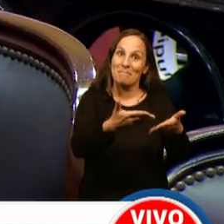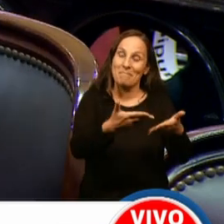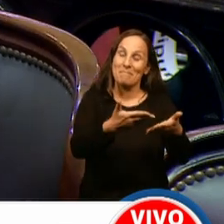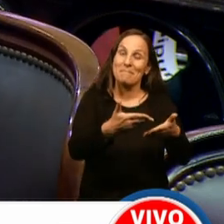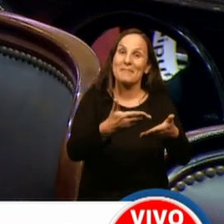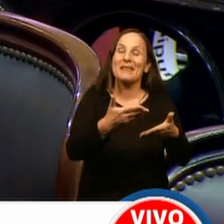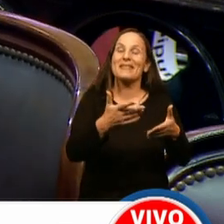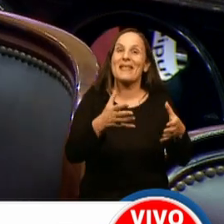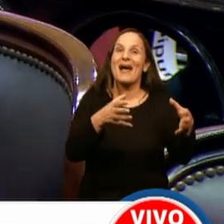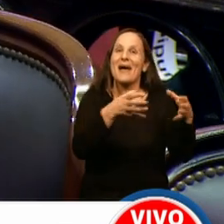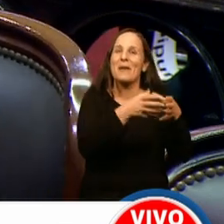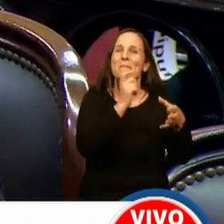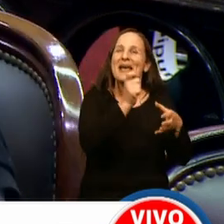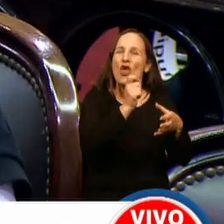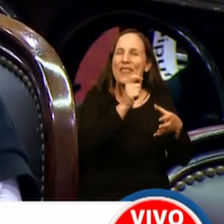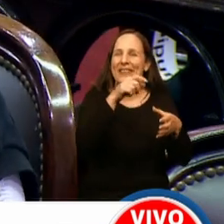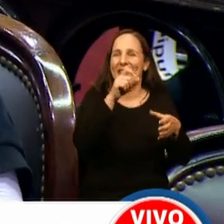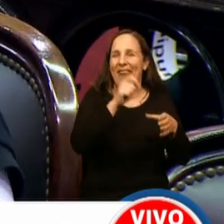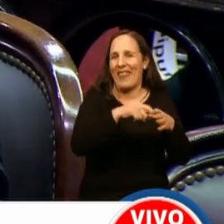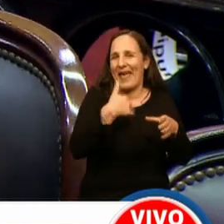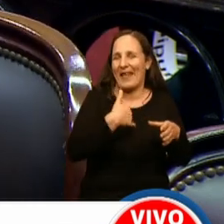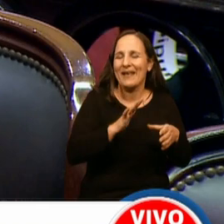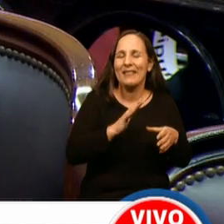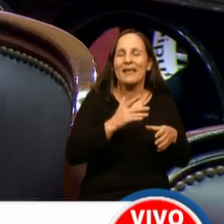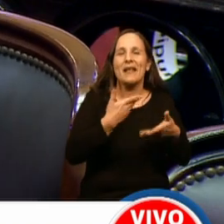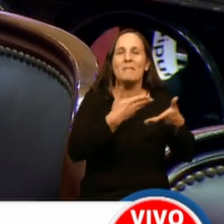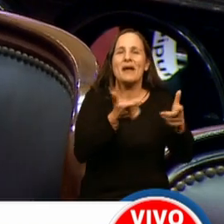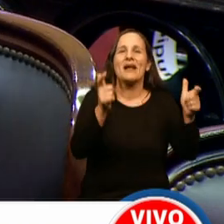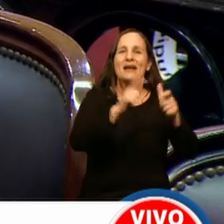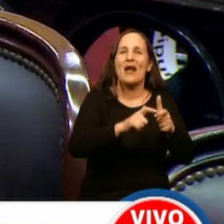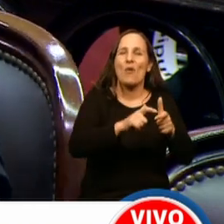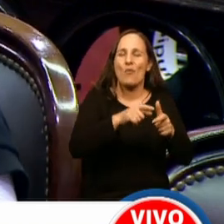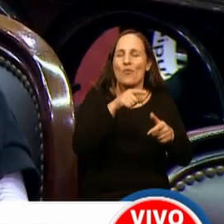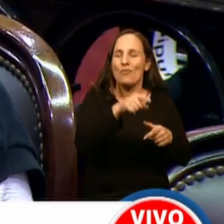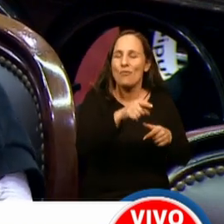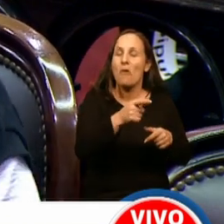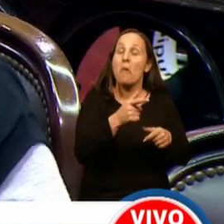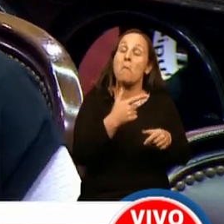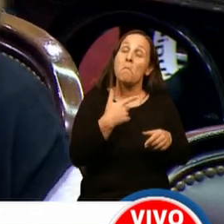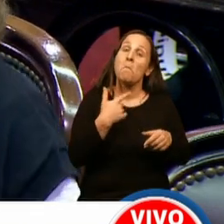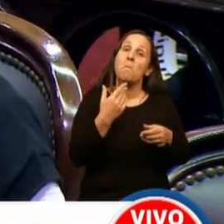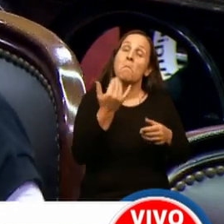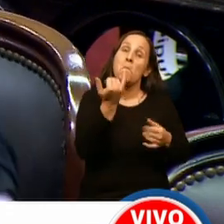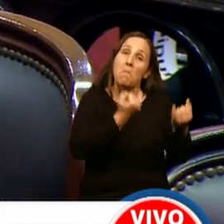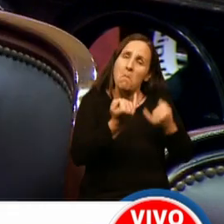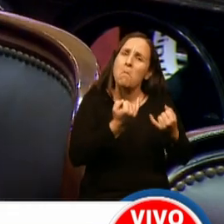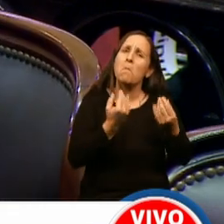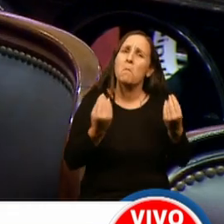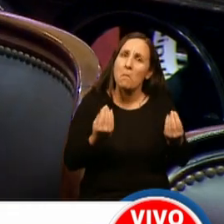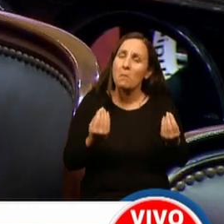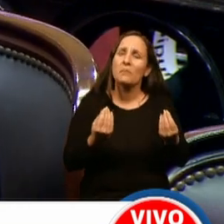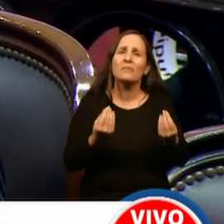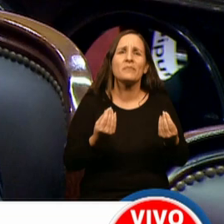el colectivo de periodistas argentinos a una reunión en la cámara de representantes donde nos informaron